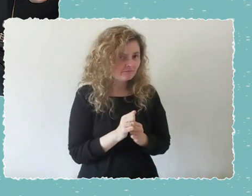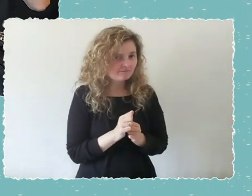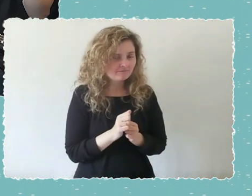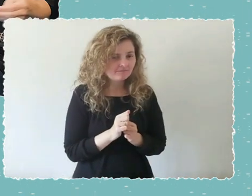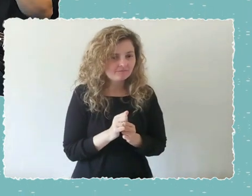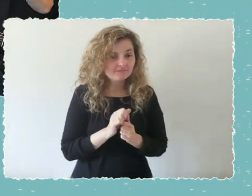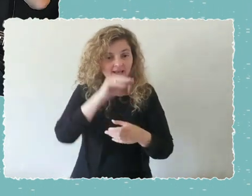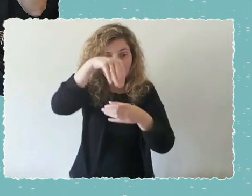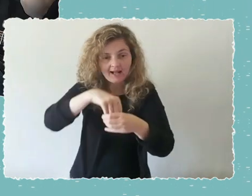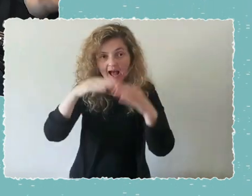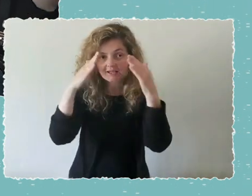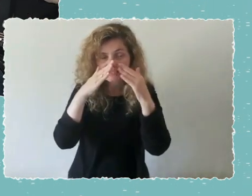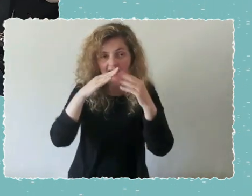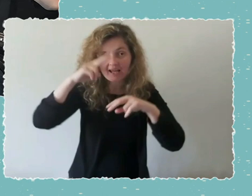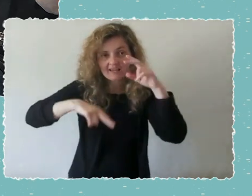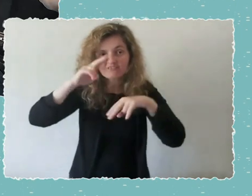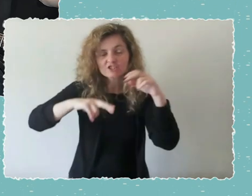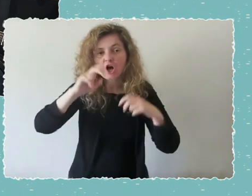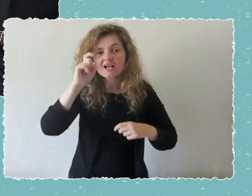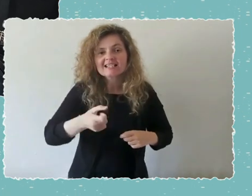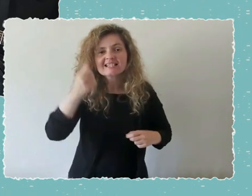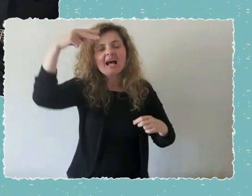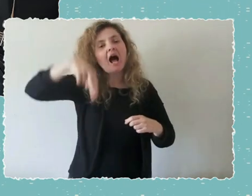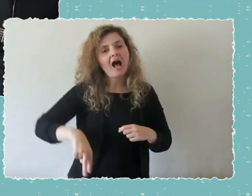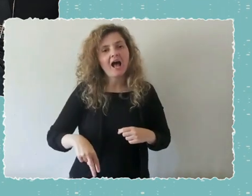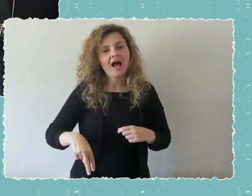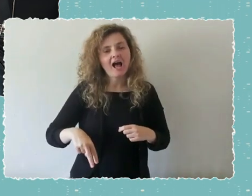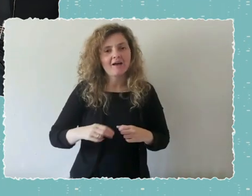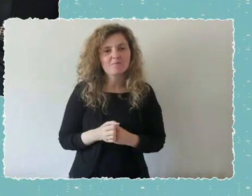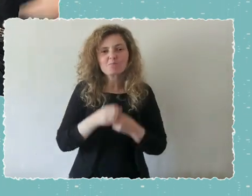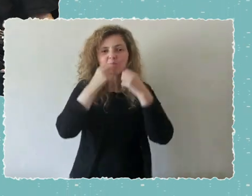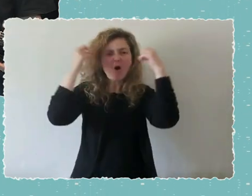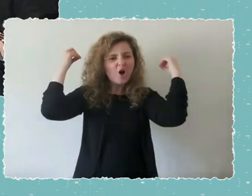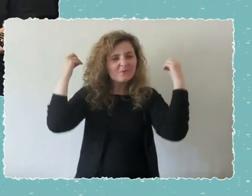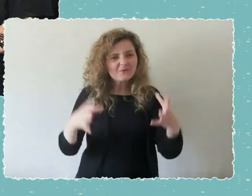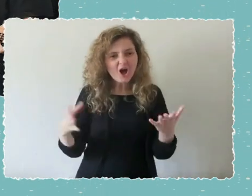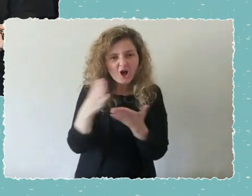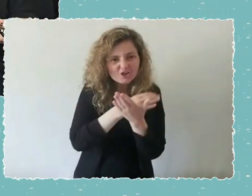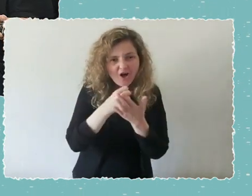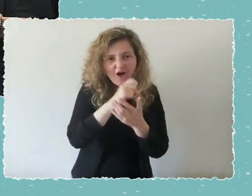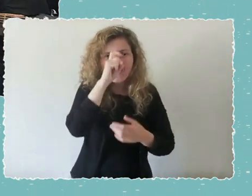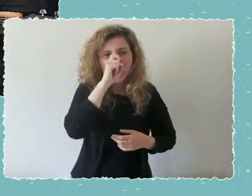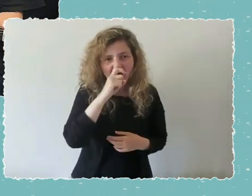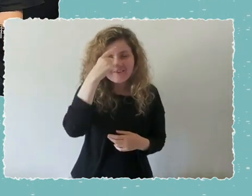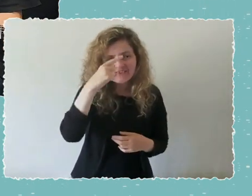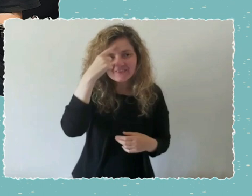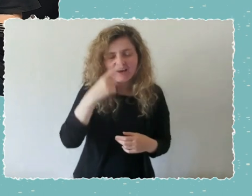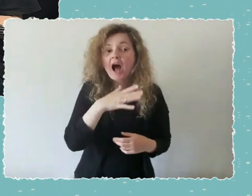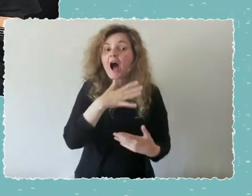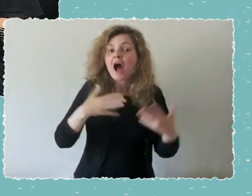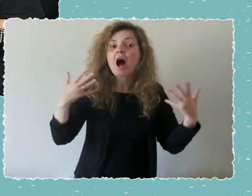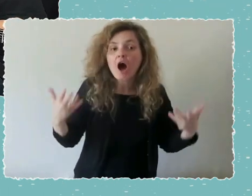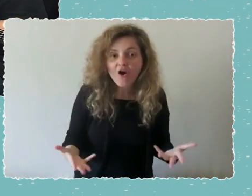Que estaba na la casa que fixo Xan. Muy bien, lembrastes todo. Ajá. Pues